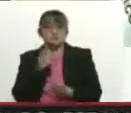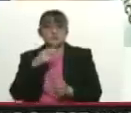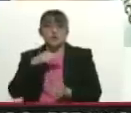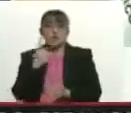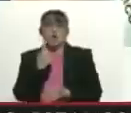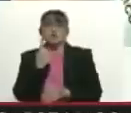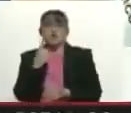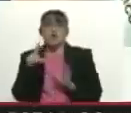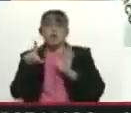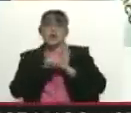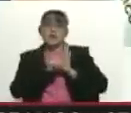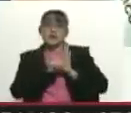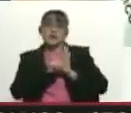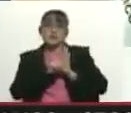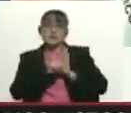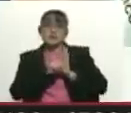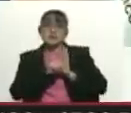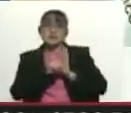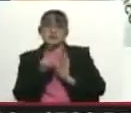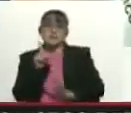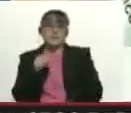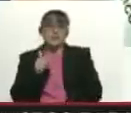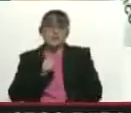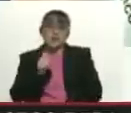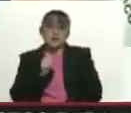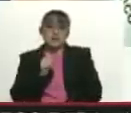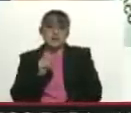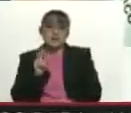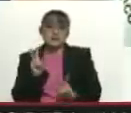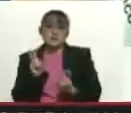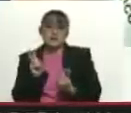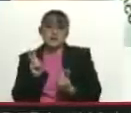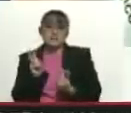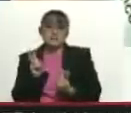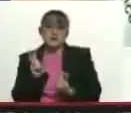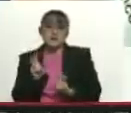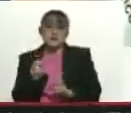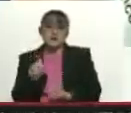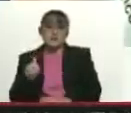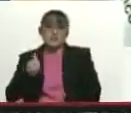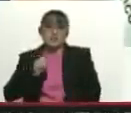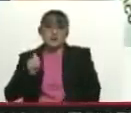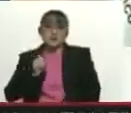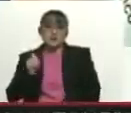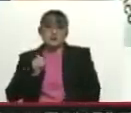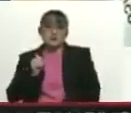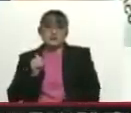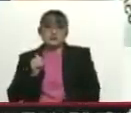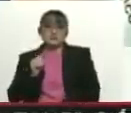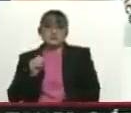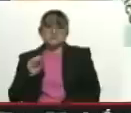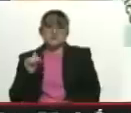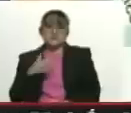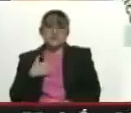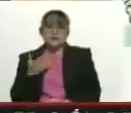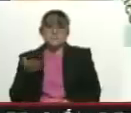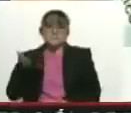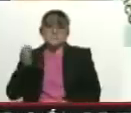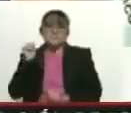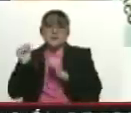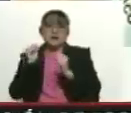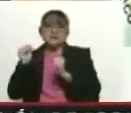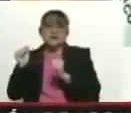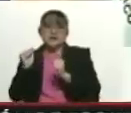de la ley, sino también de cualquier profecía, de cualquier espiritualidad, porque convocar a matarse entre los